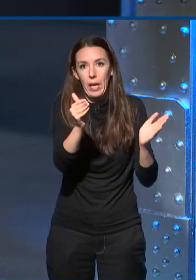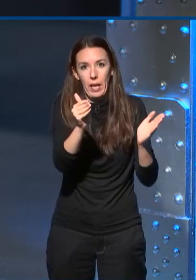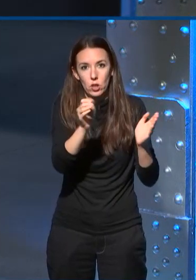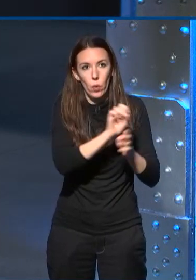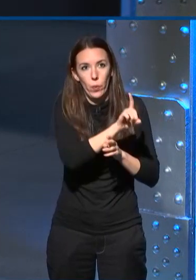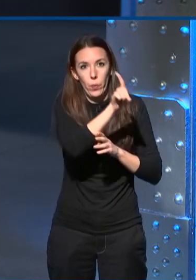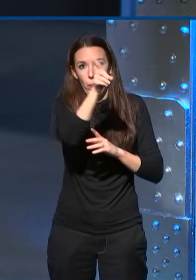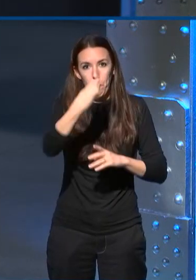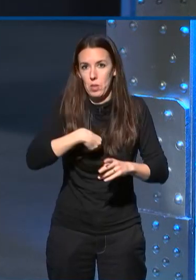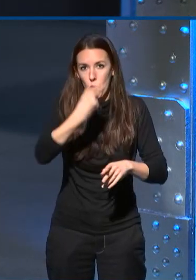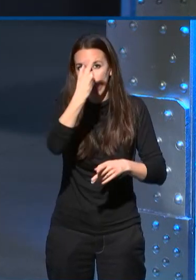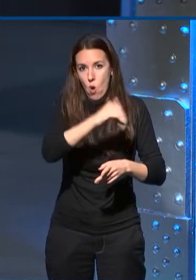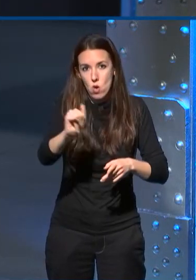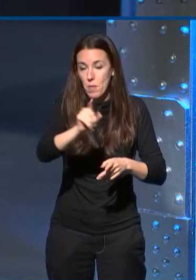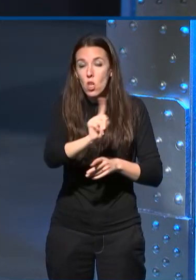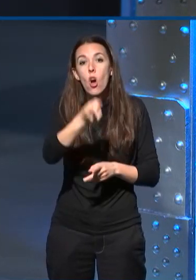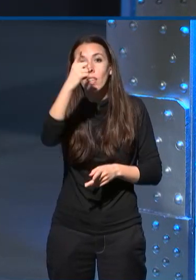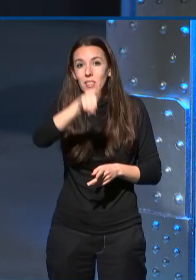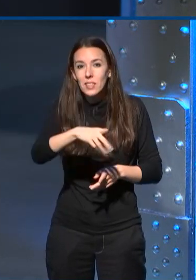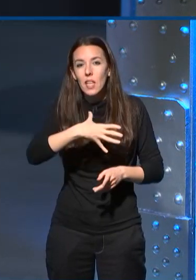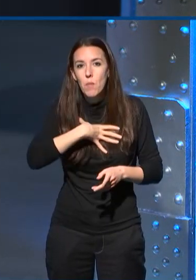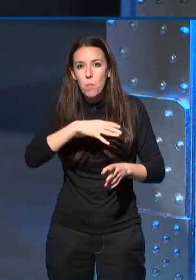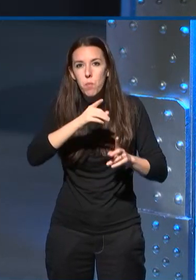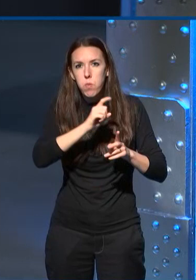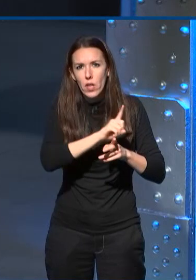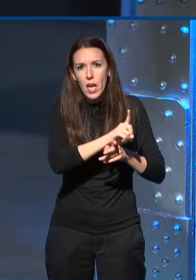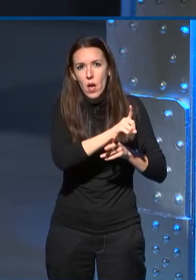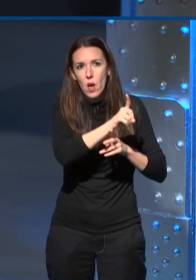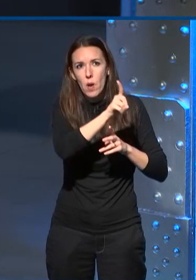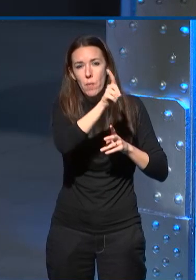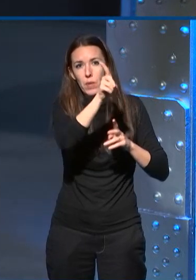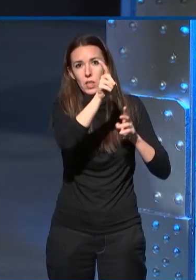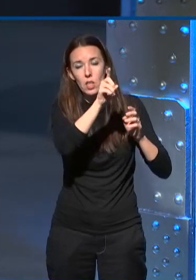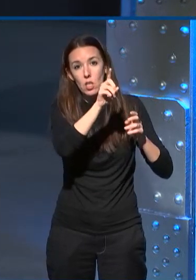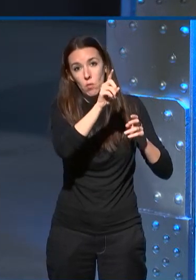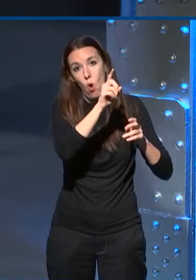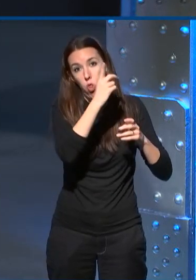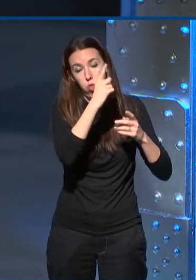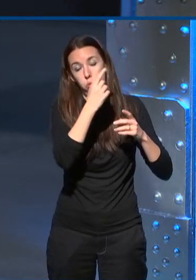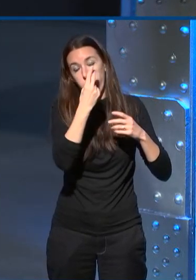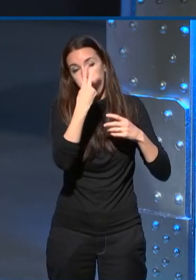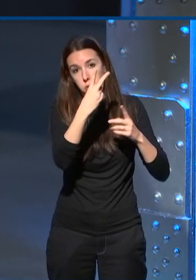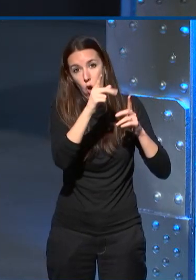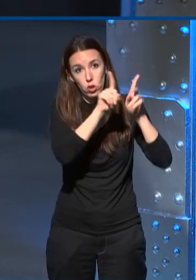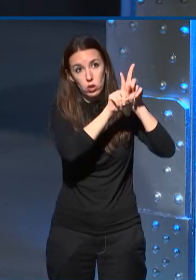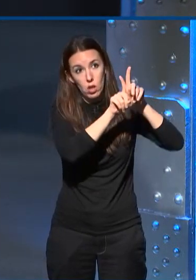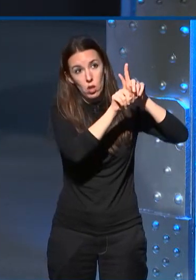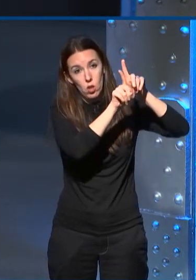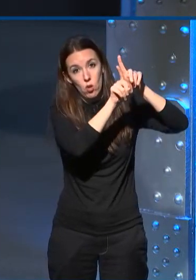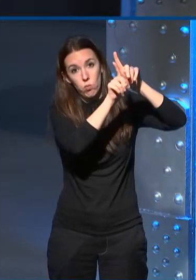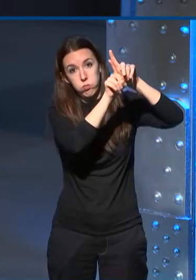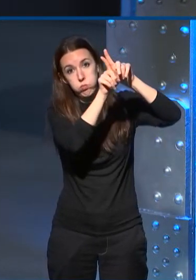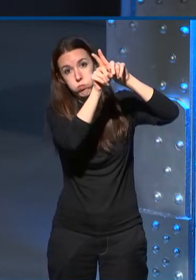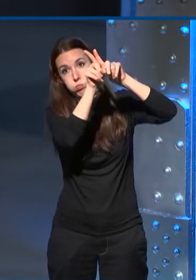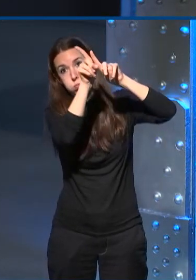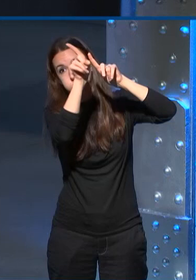en un mismo lanzamiento, había que conseguir acoplamientos en órbita, lanzar con 2 cohetes distintos y lo que había en la órbita conseguir